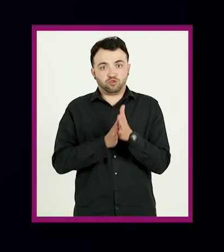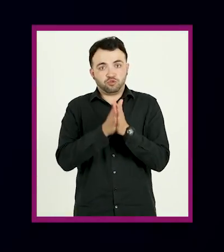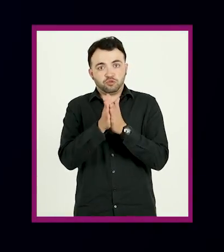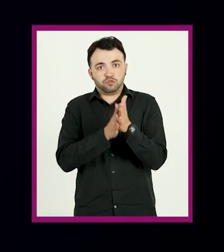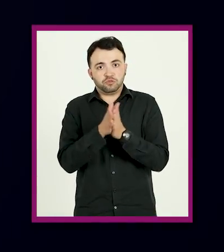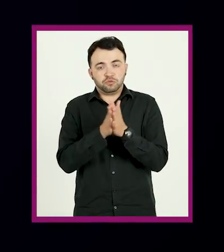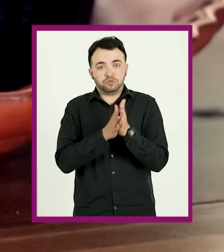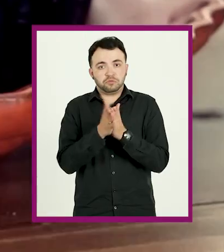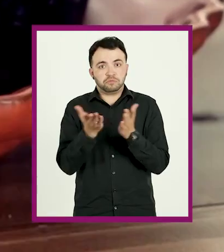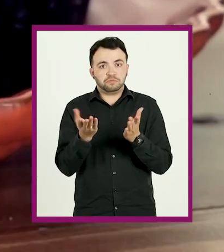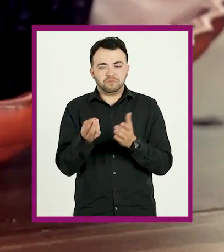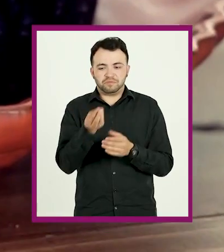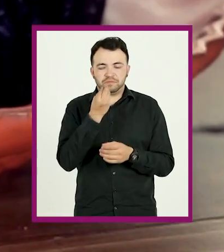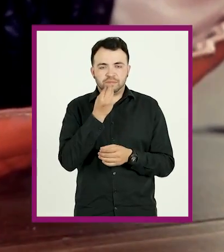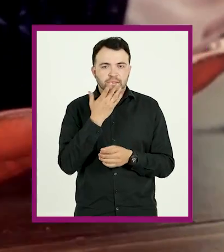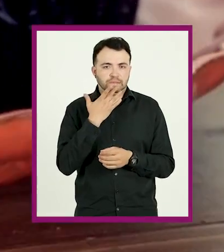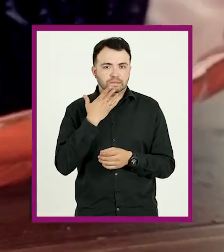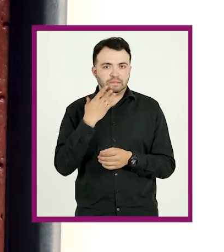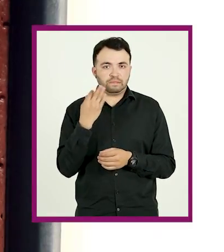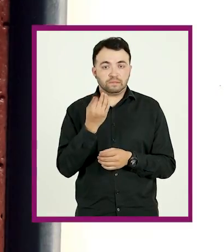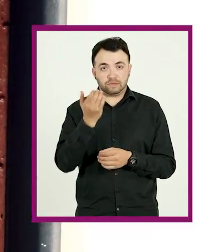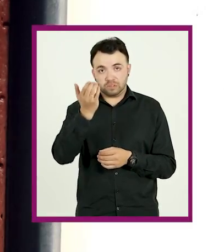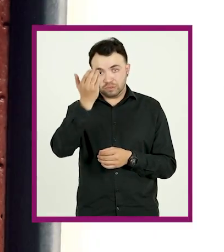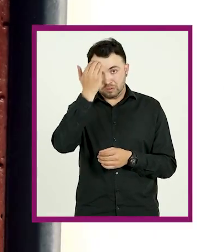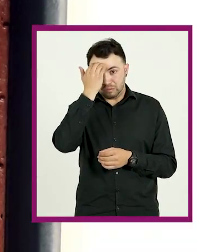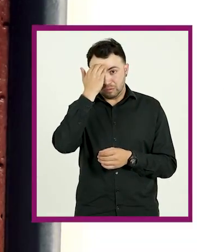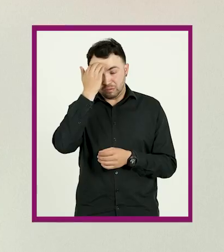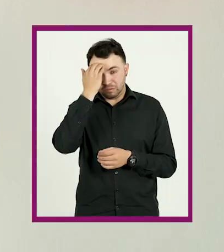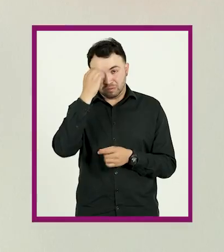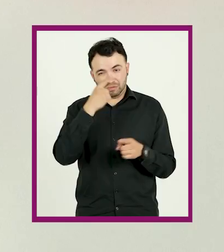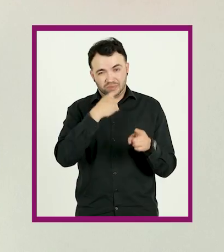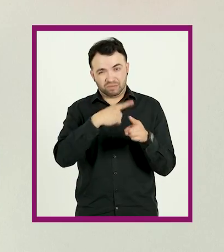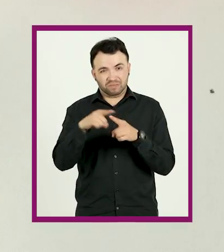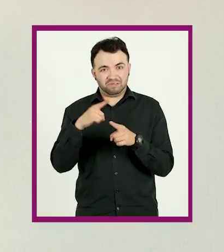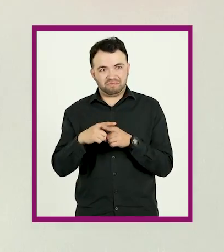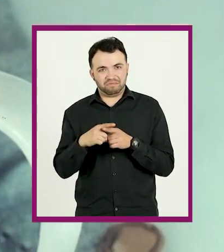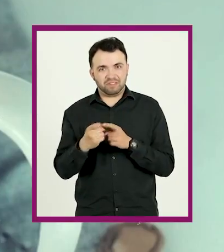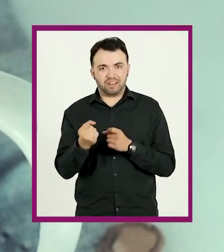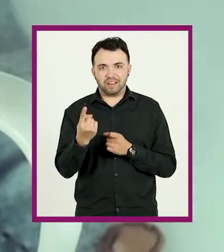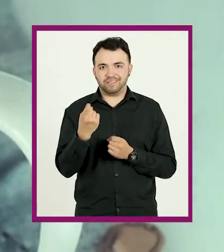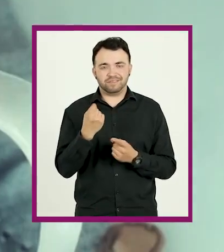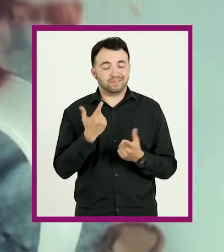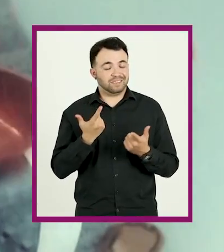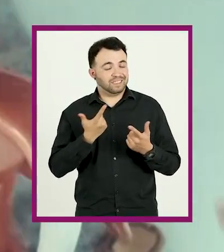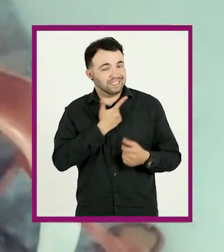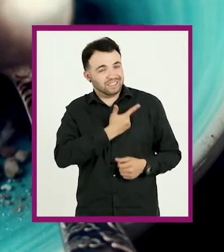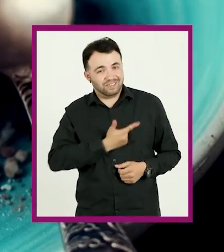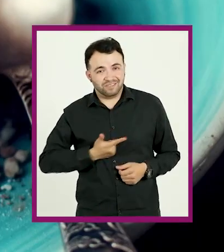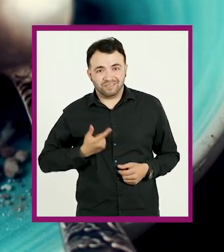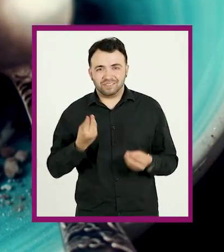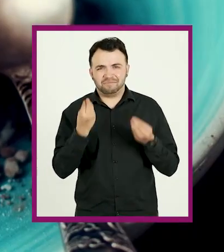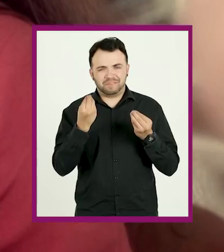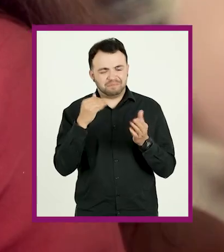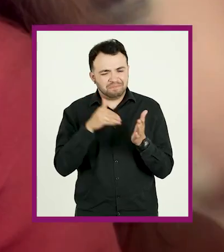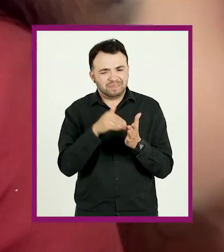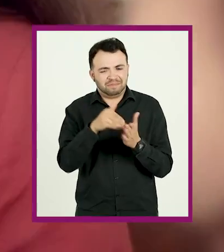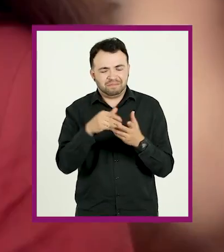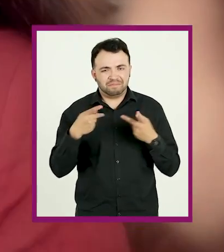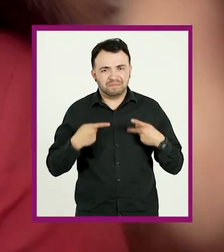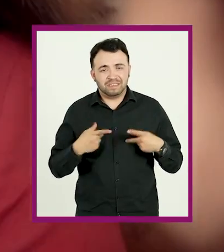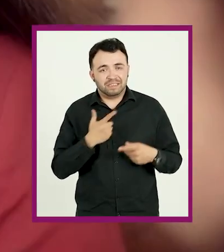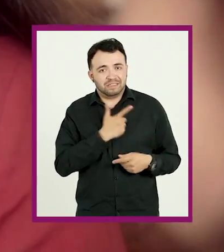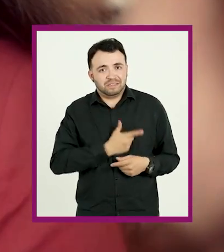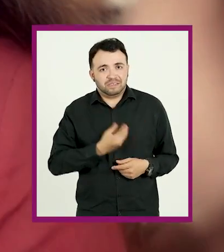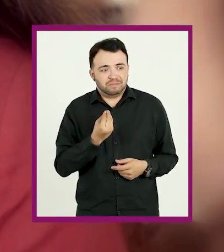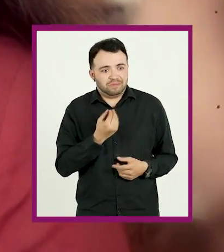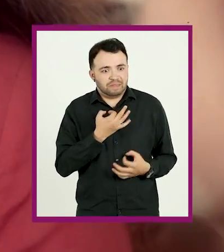El chocolate es uno de los alimentos más conocidos del mundo, sobre todo por ser el postre favorito de millones de